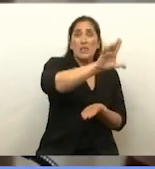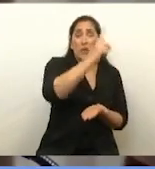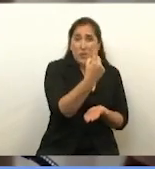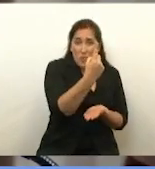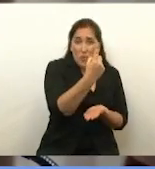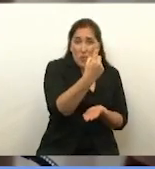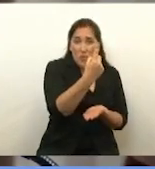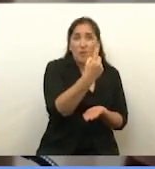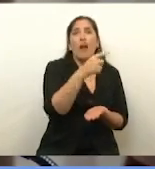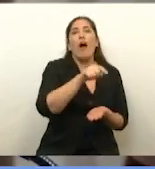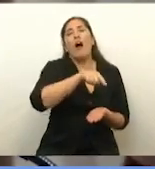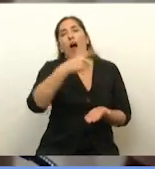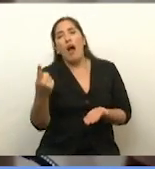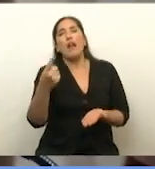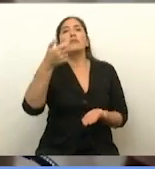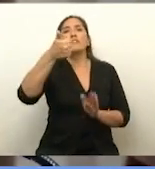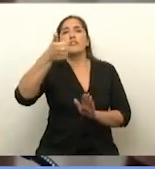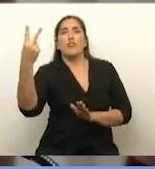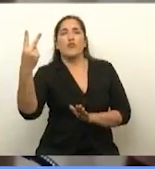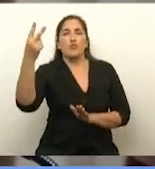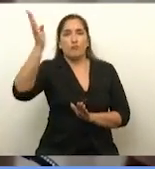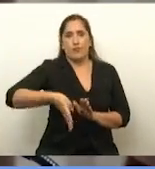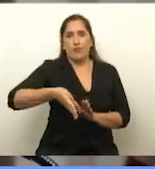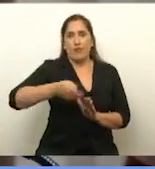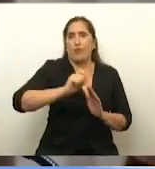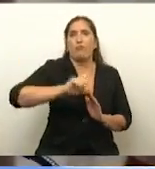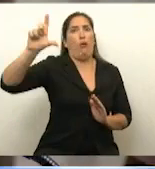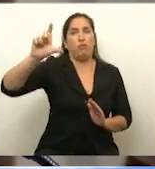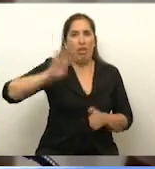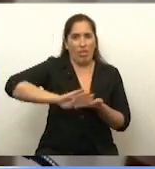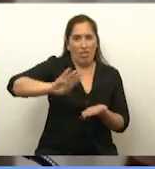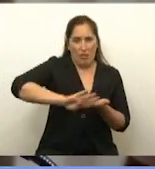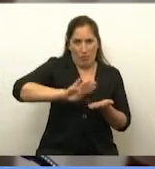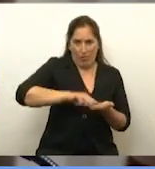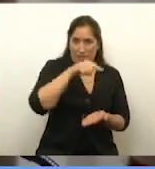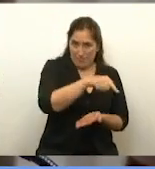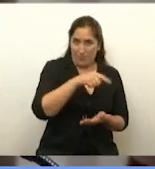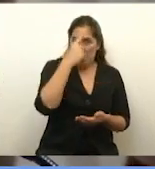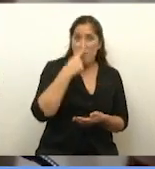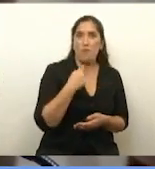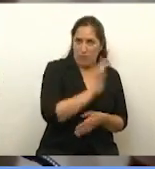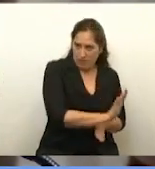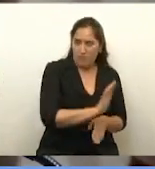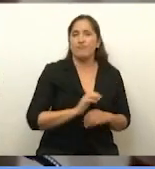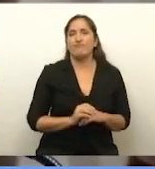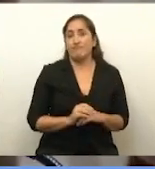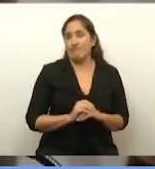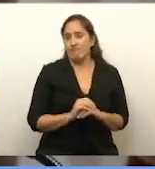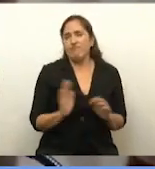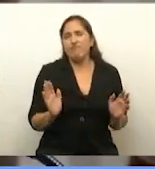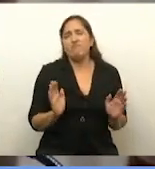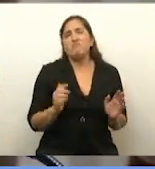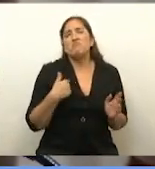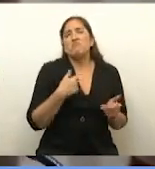del pib al 62 por ciento bien para concluir como